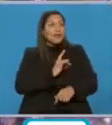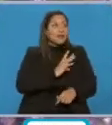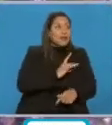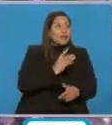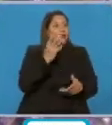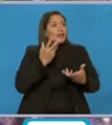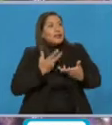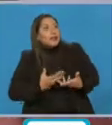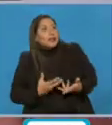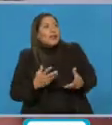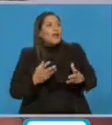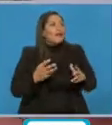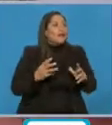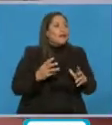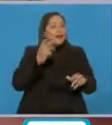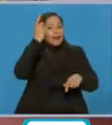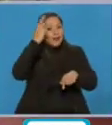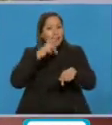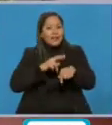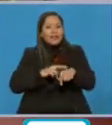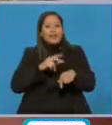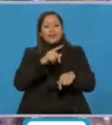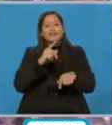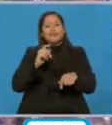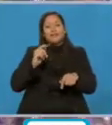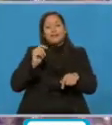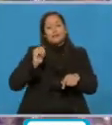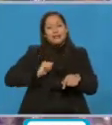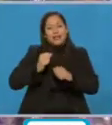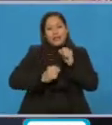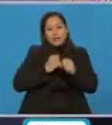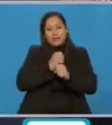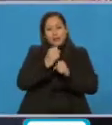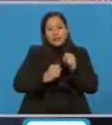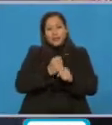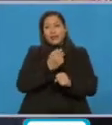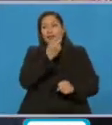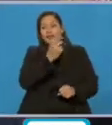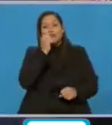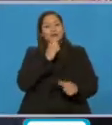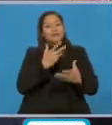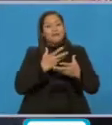horror, homenajes a directores clásicos. Muy bien. Y eso siempre es una gran